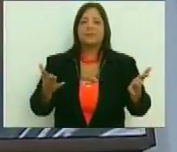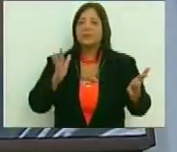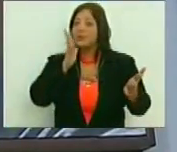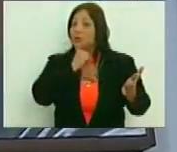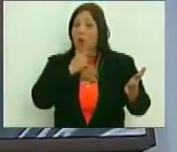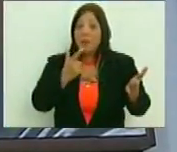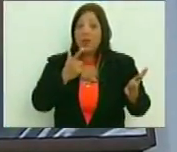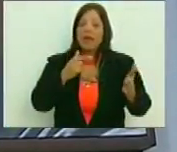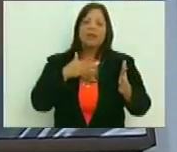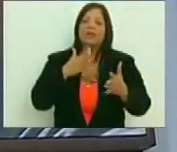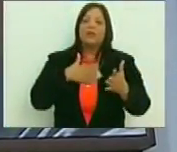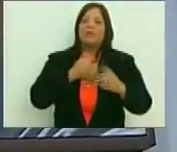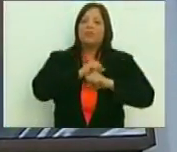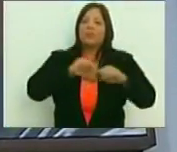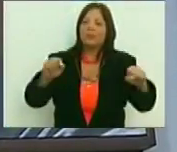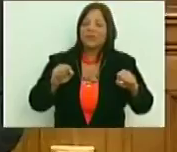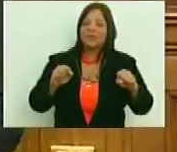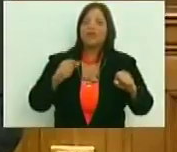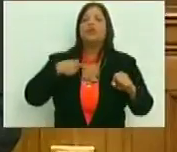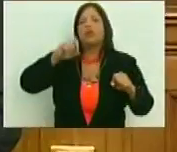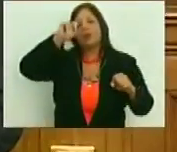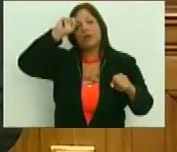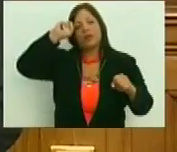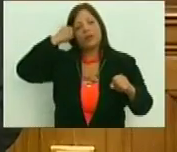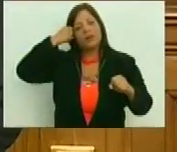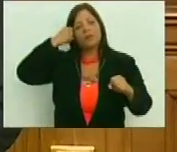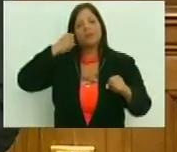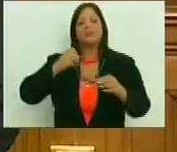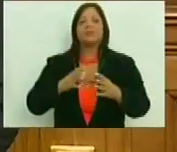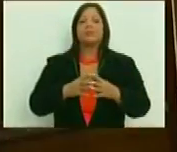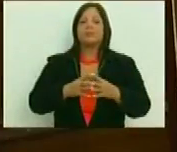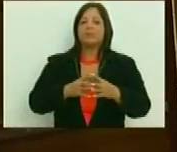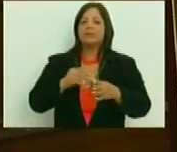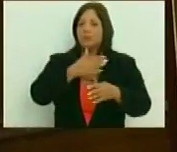Y por eso yo quiero recordar,